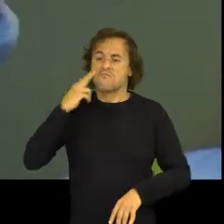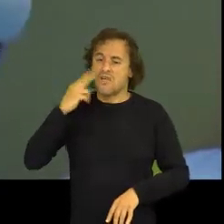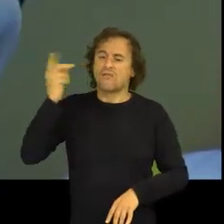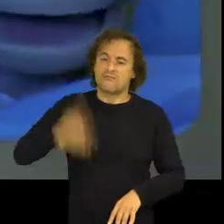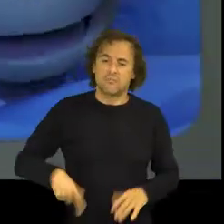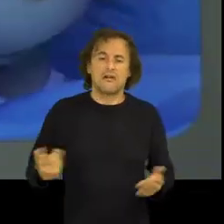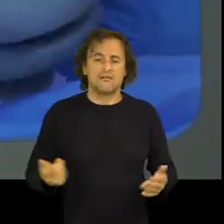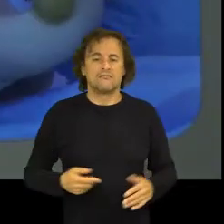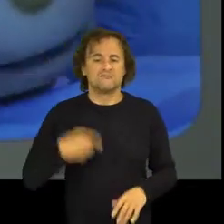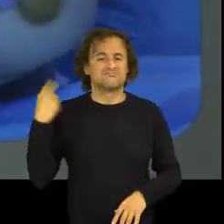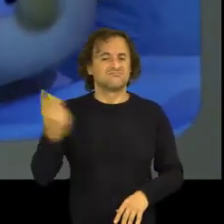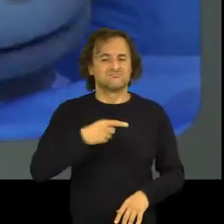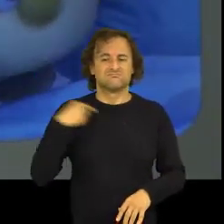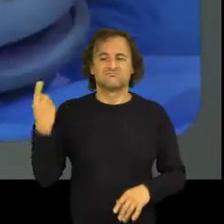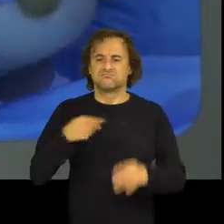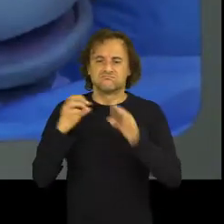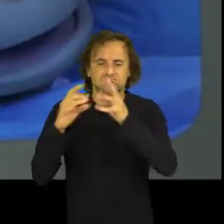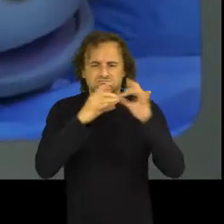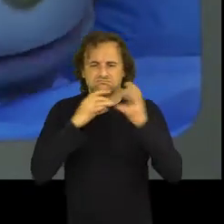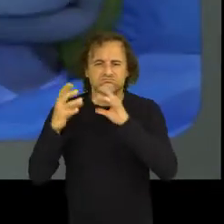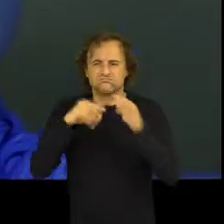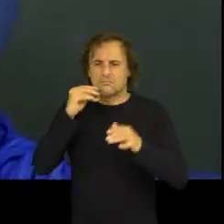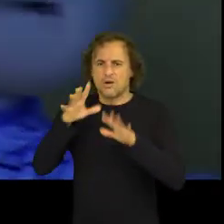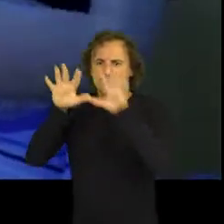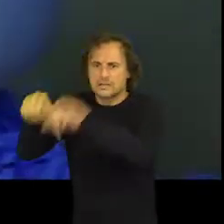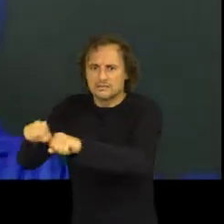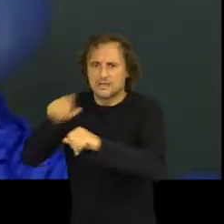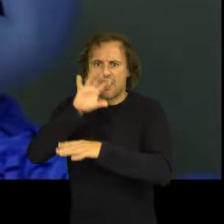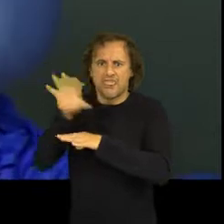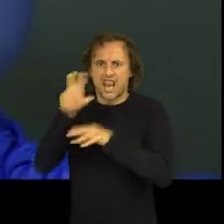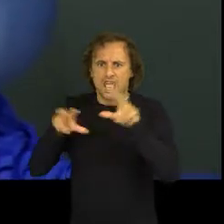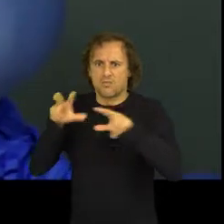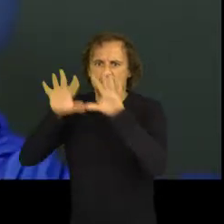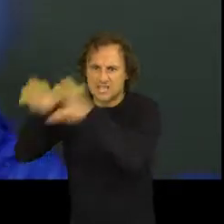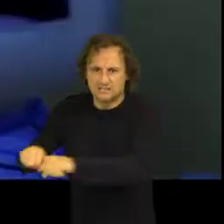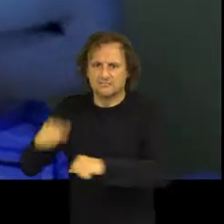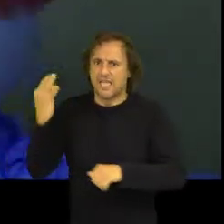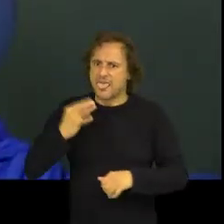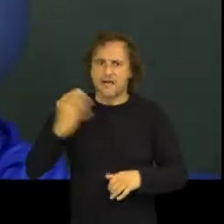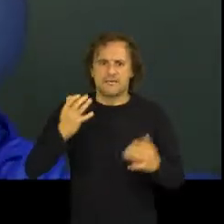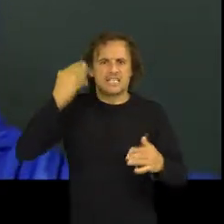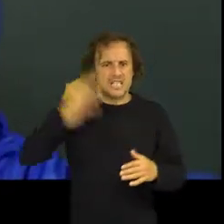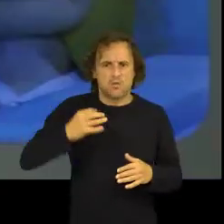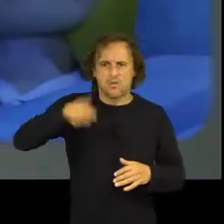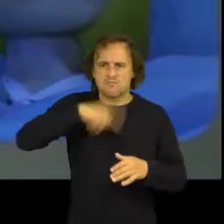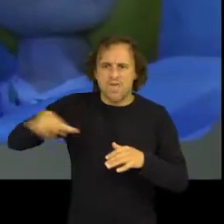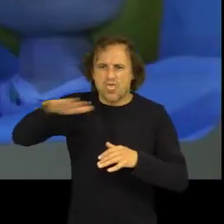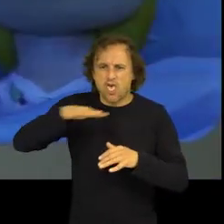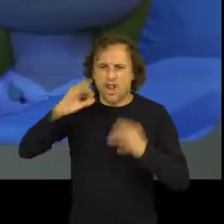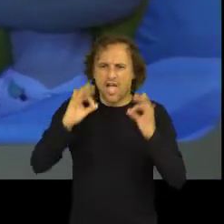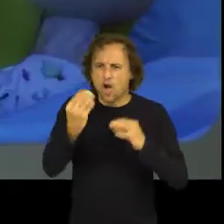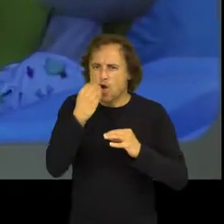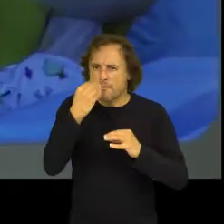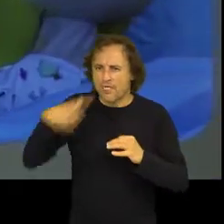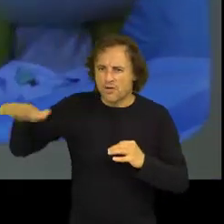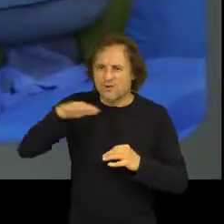medo. Temos que cazalo. Sí, temos que cazalo. Seguro que está no comedor.